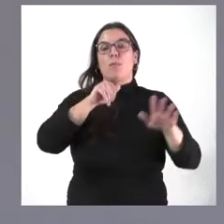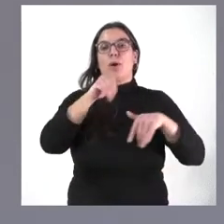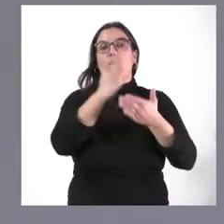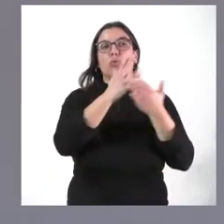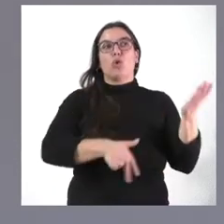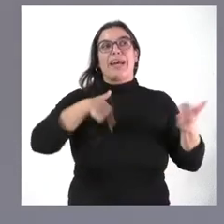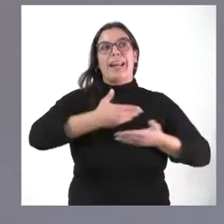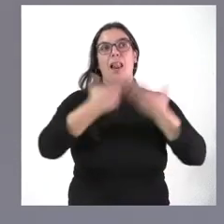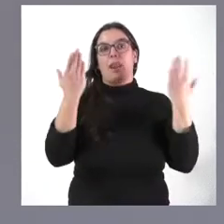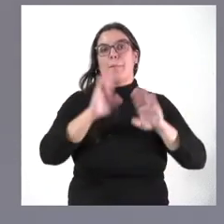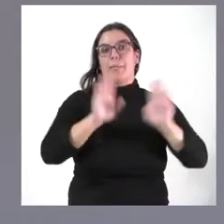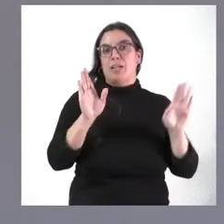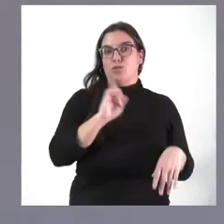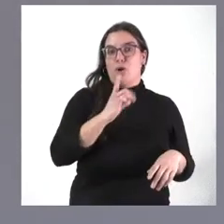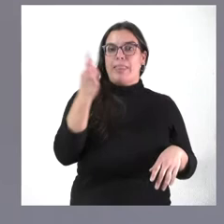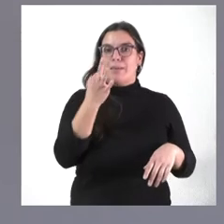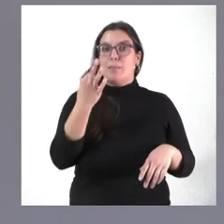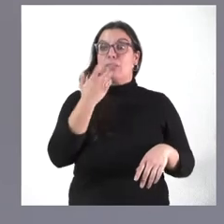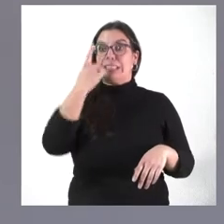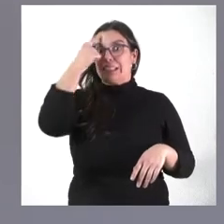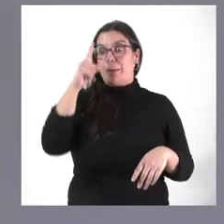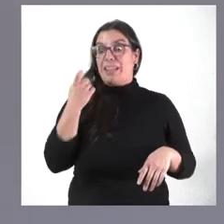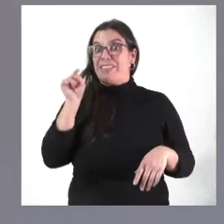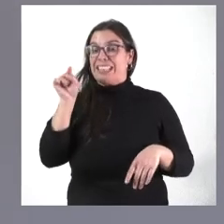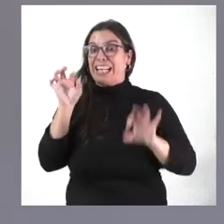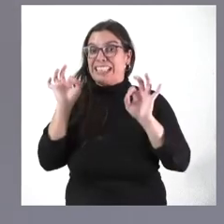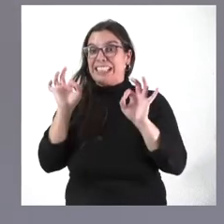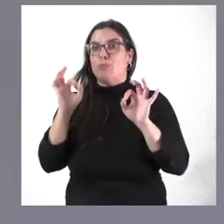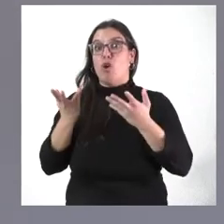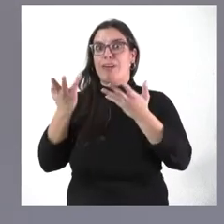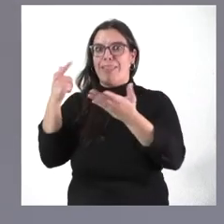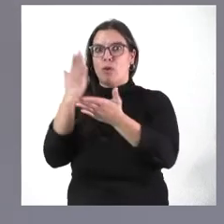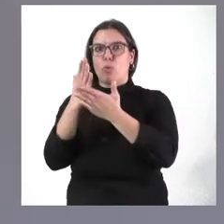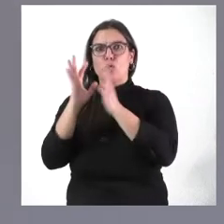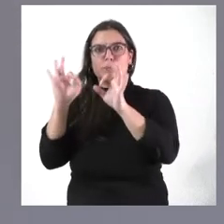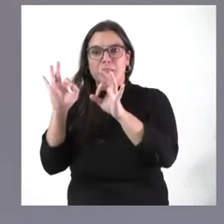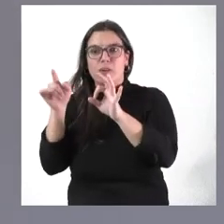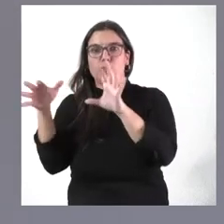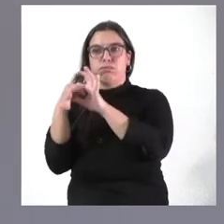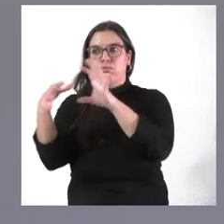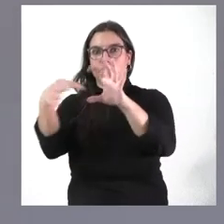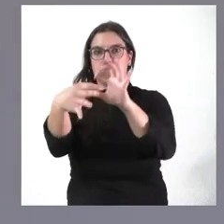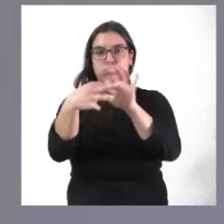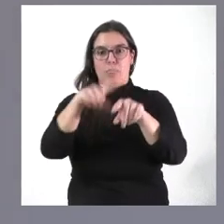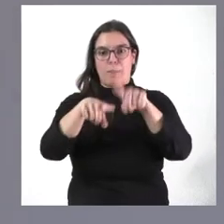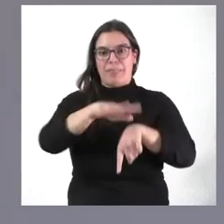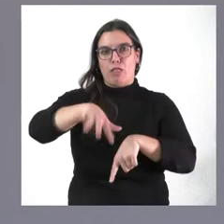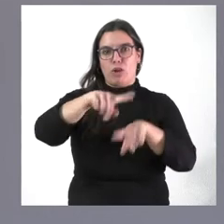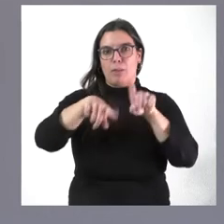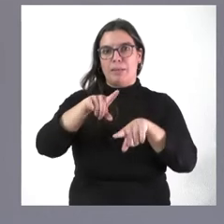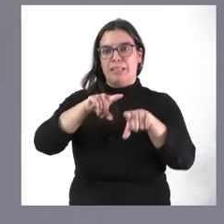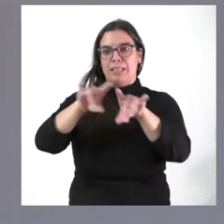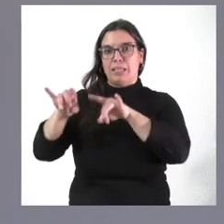de formación si no ir adaptando allí donde sabemos que existen demandas y posibilidades de empleo y de cualificación una vez que formación